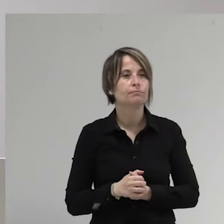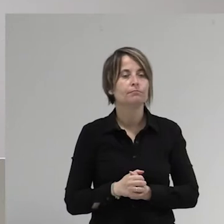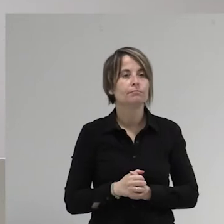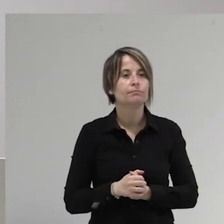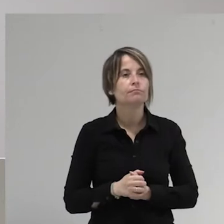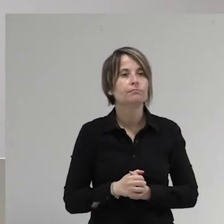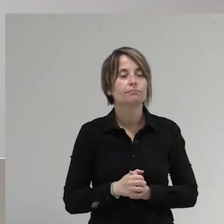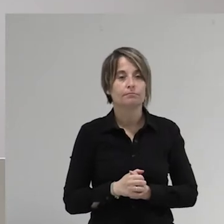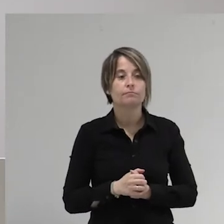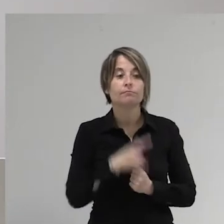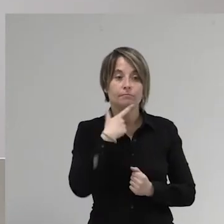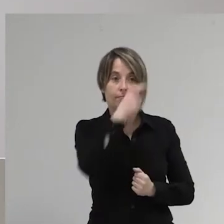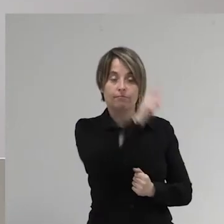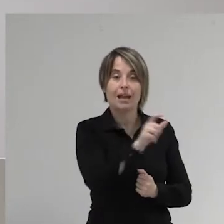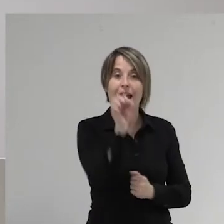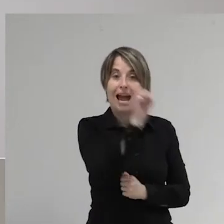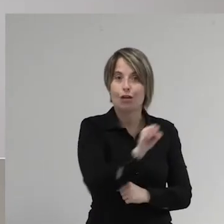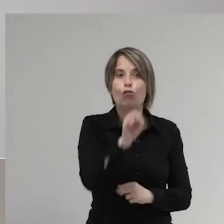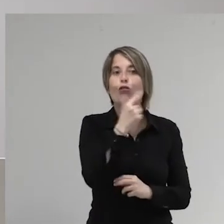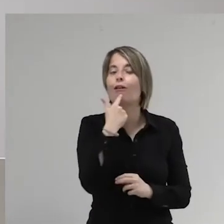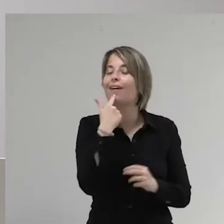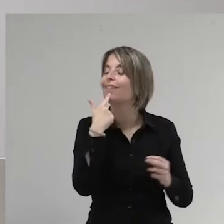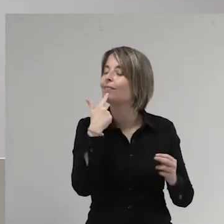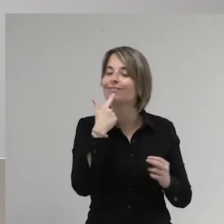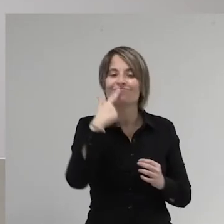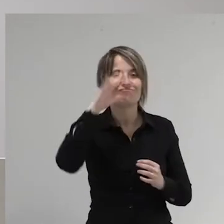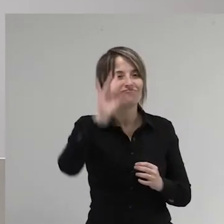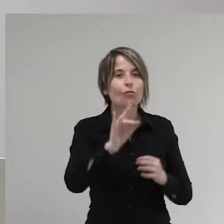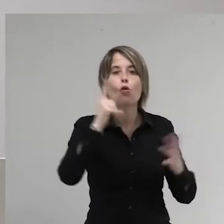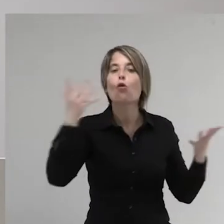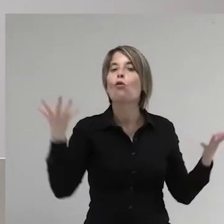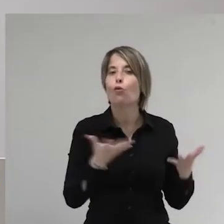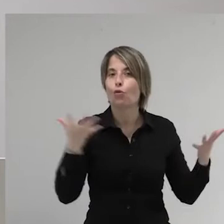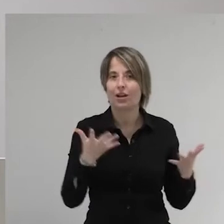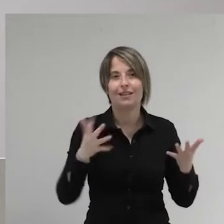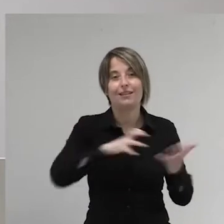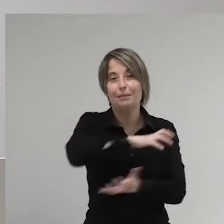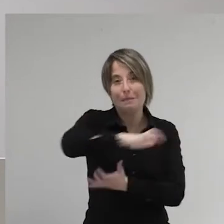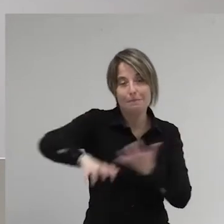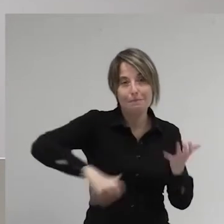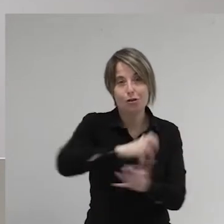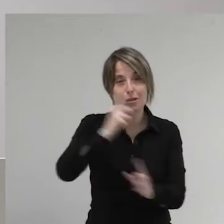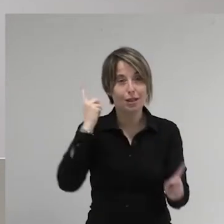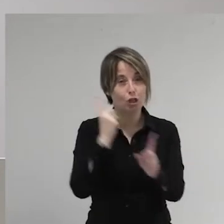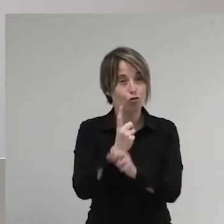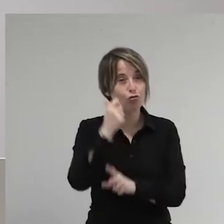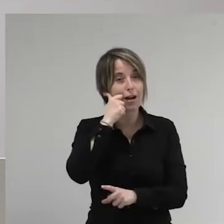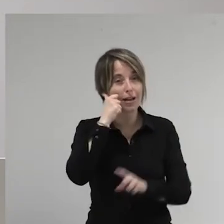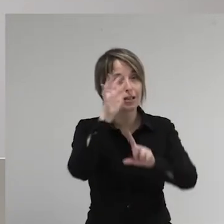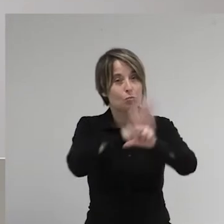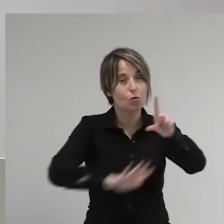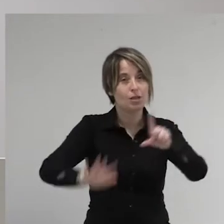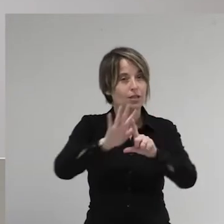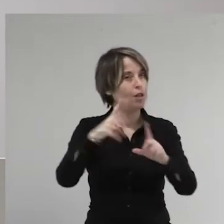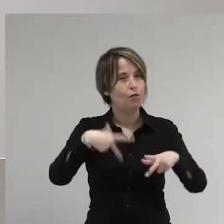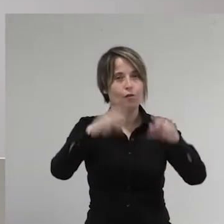Porque como afirma Ainhoa, es absolutamente urgente acabar con las violencias generadas por el racismo de Estado y